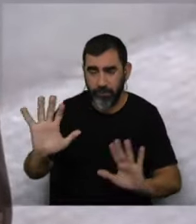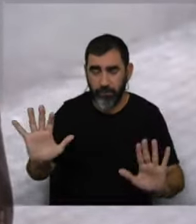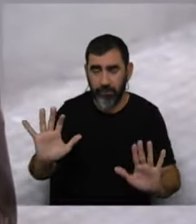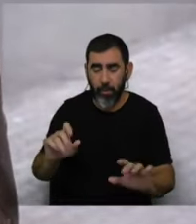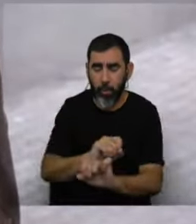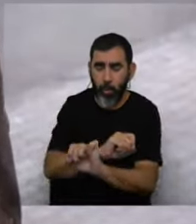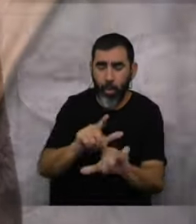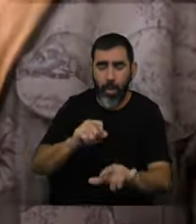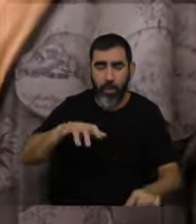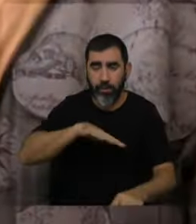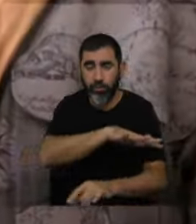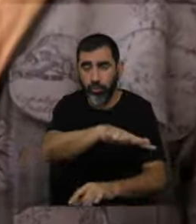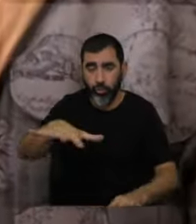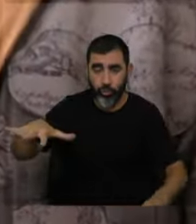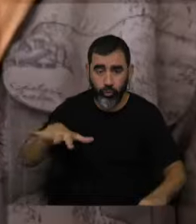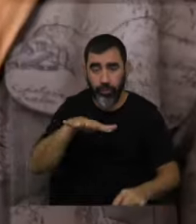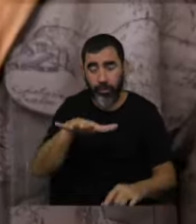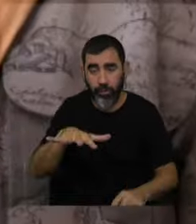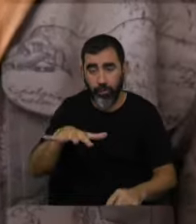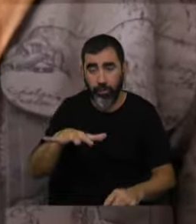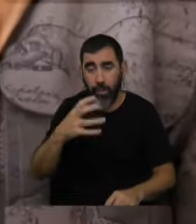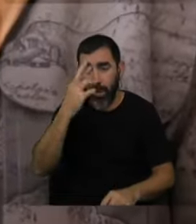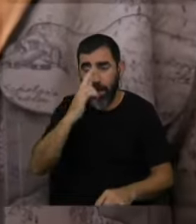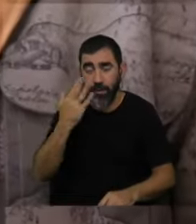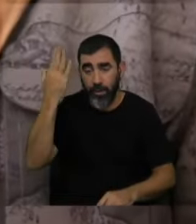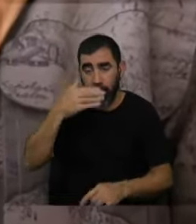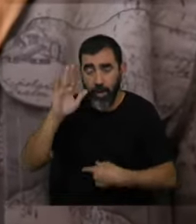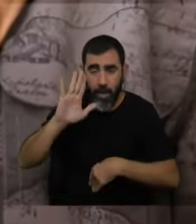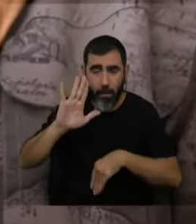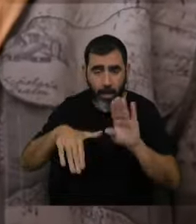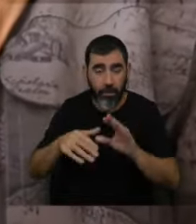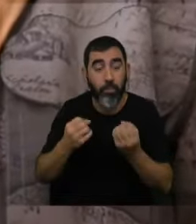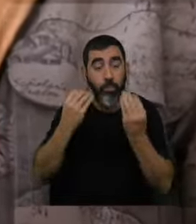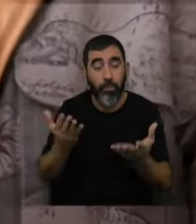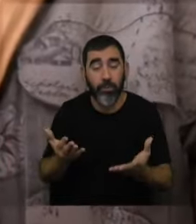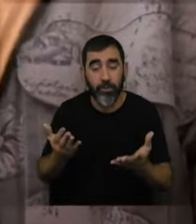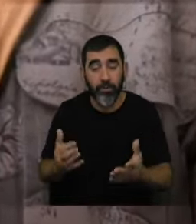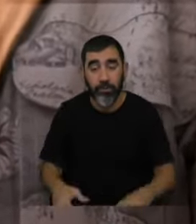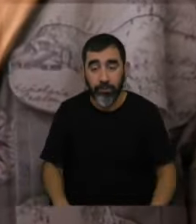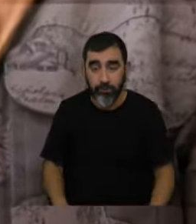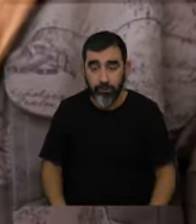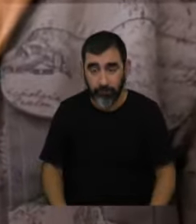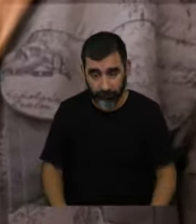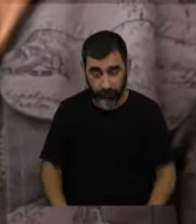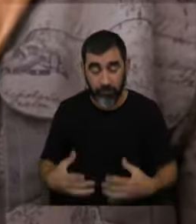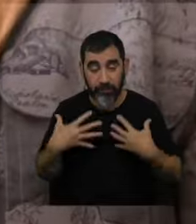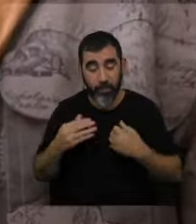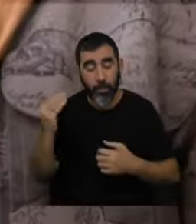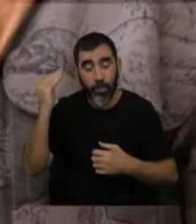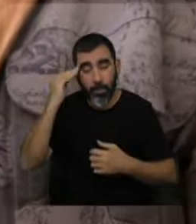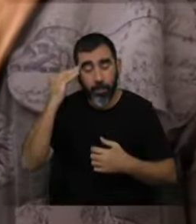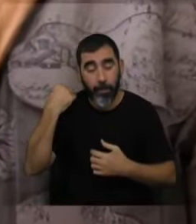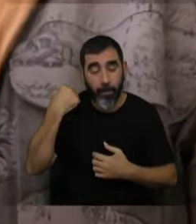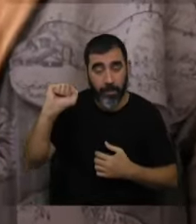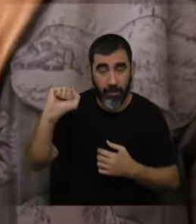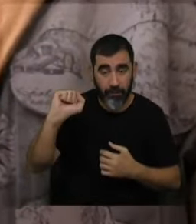hace muy mal a la sociedad su conjunto a los afro en particular porque además hay hay una Salud Mental que se vulnera Me